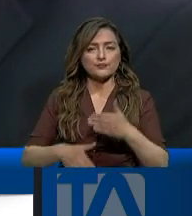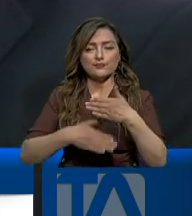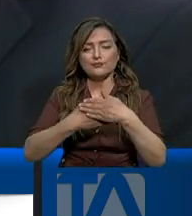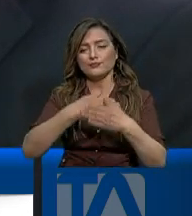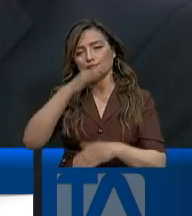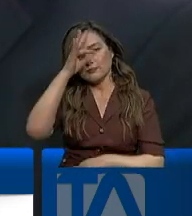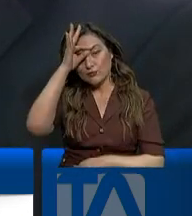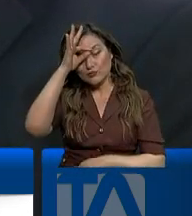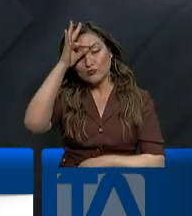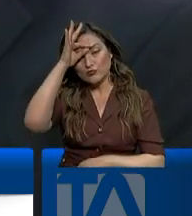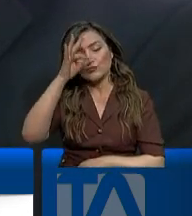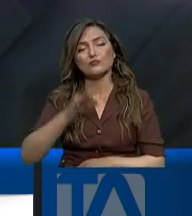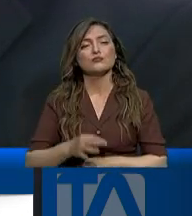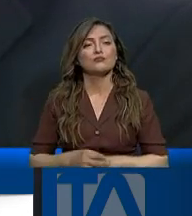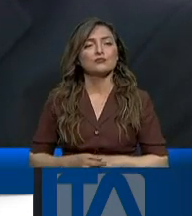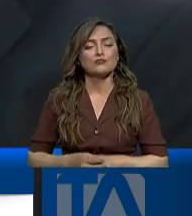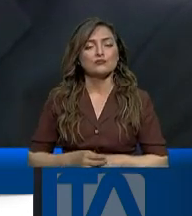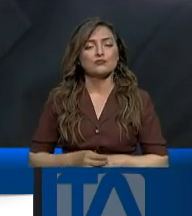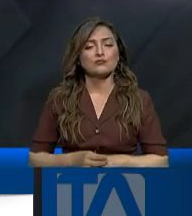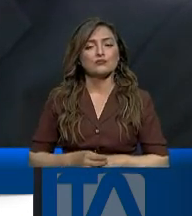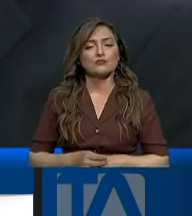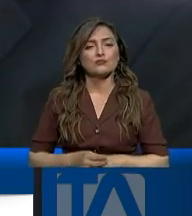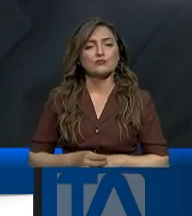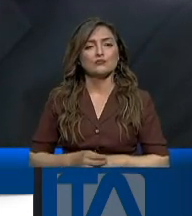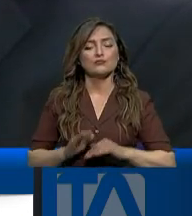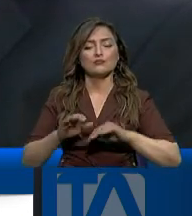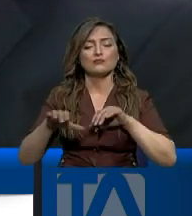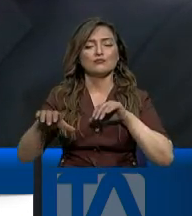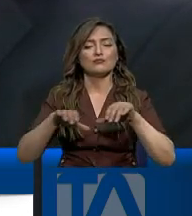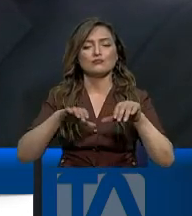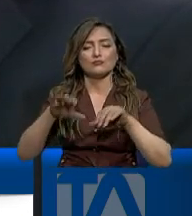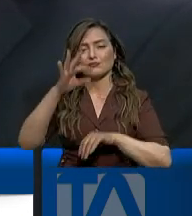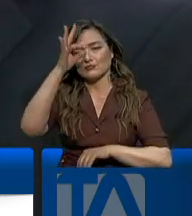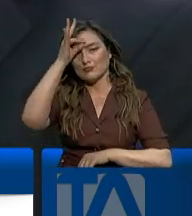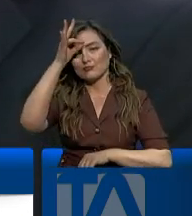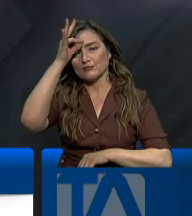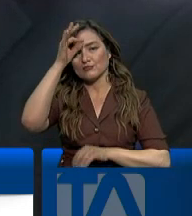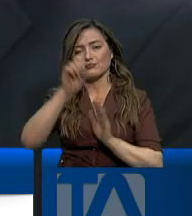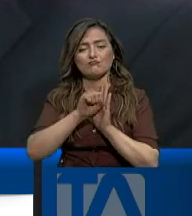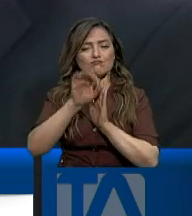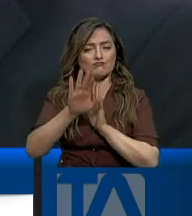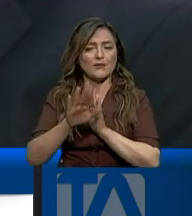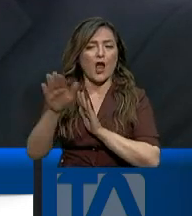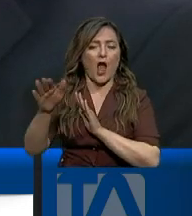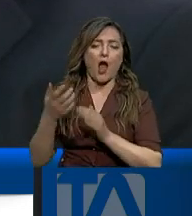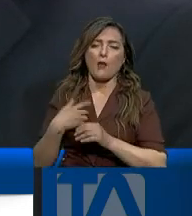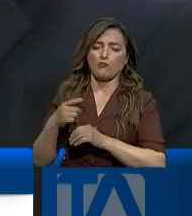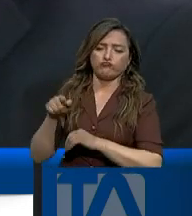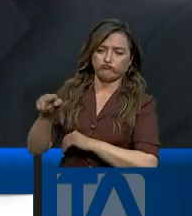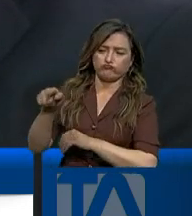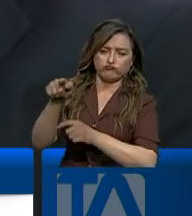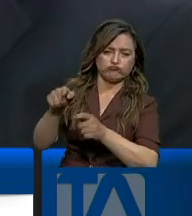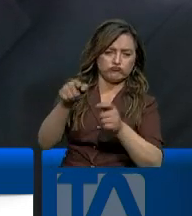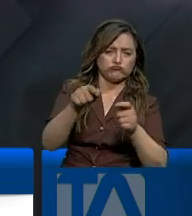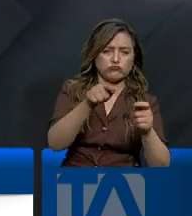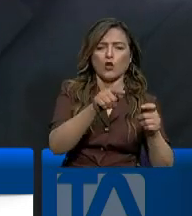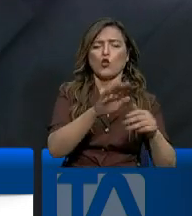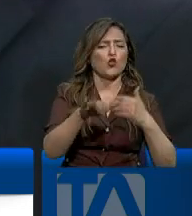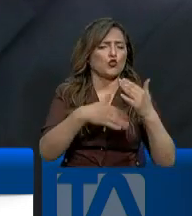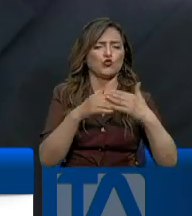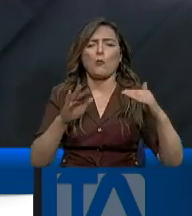en este momento se han nombrado ya coordinadores hospitalarios de donación con el fin de identificar